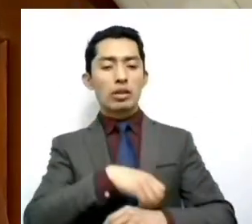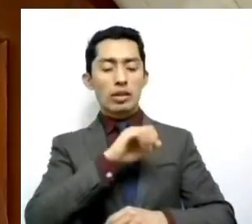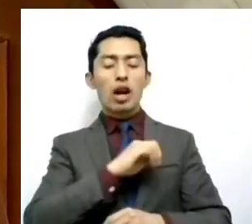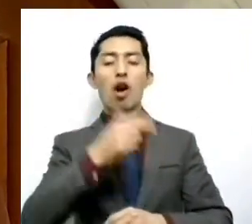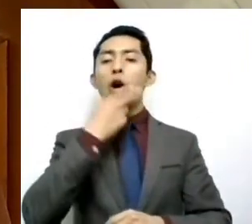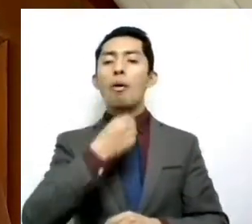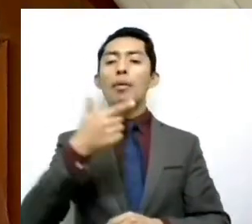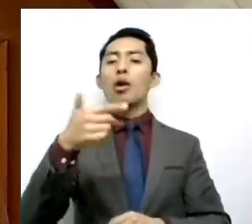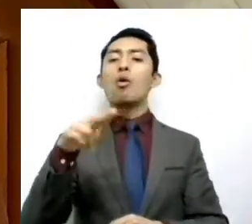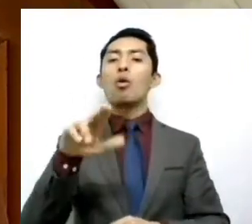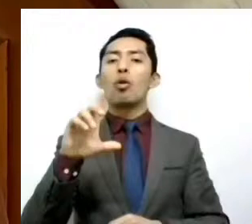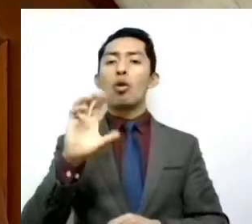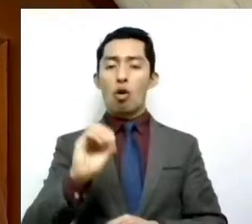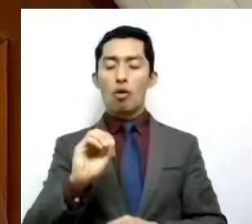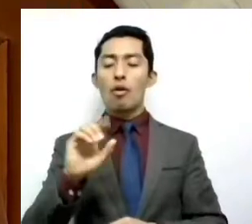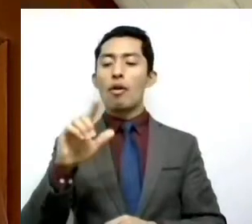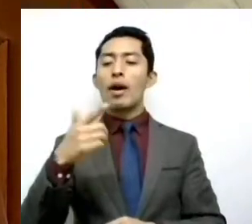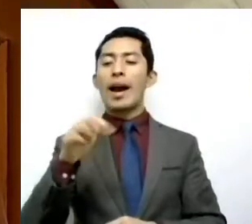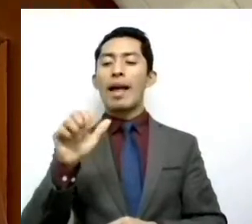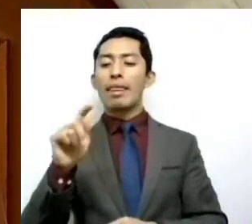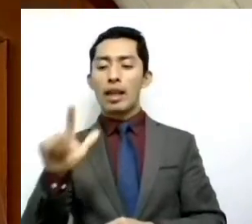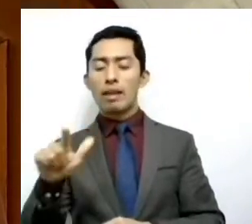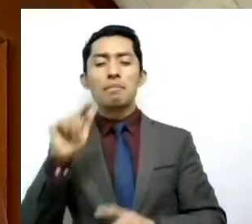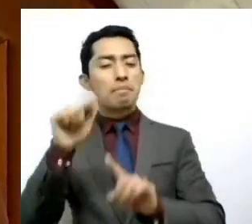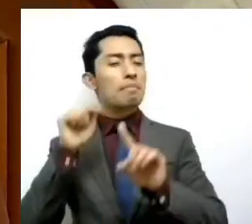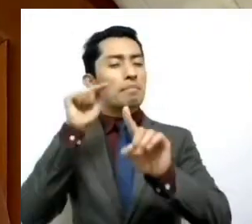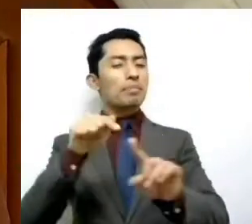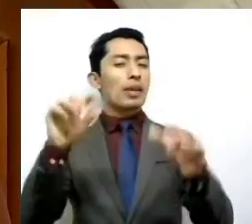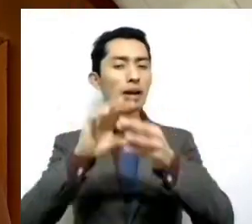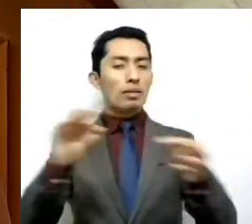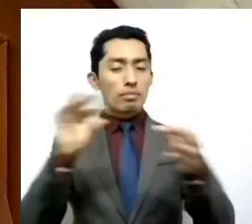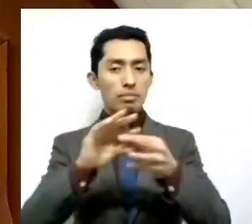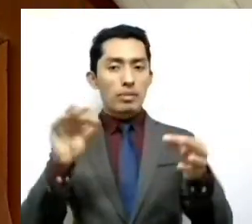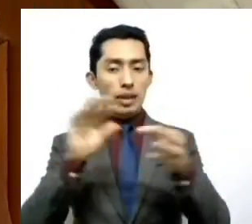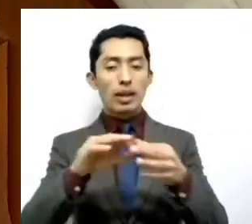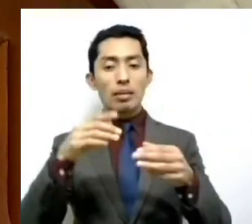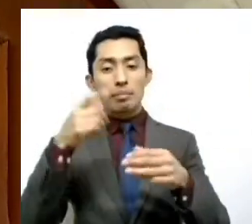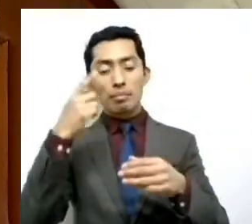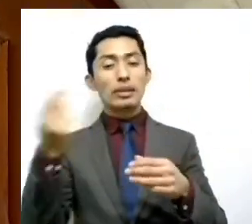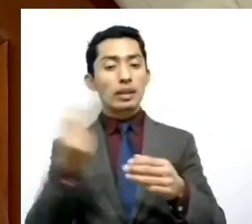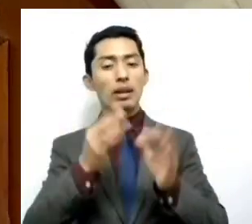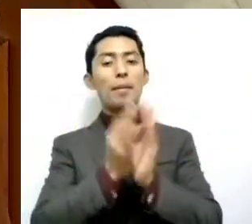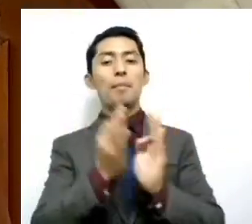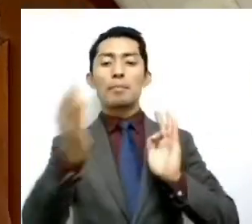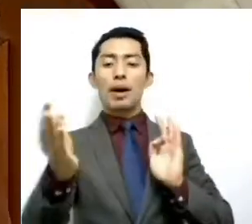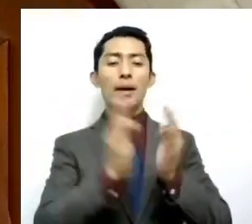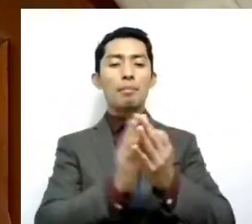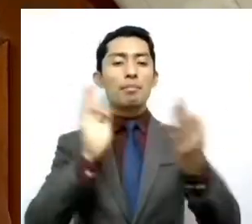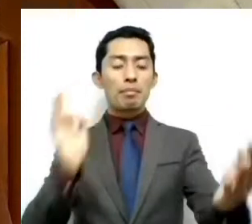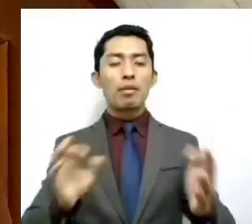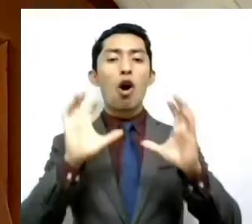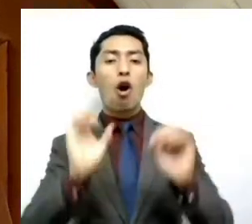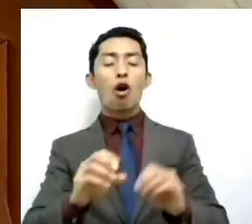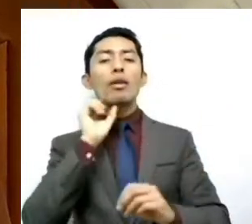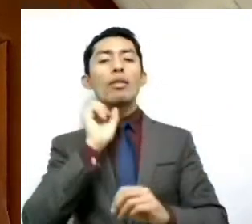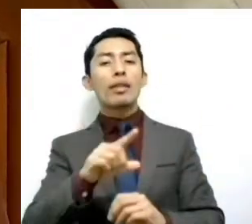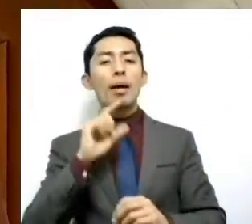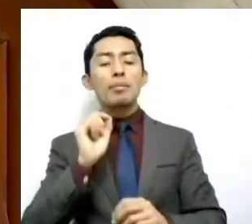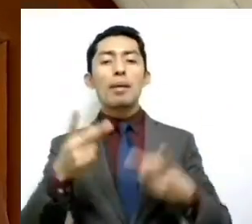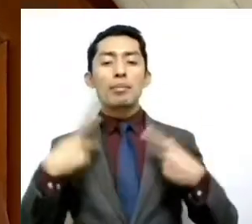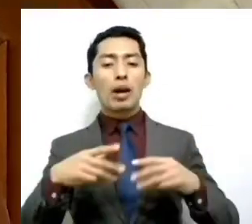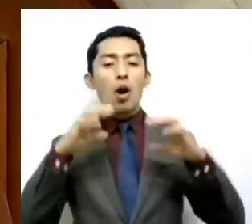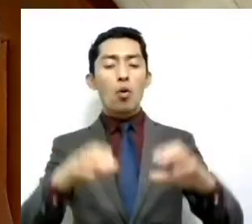Ramírez, puntualizó que las intervenciones de distanciamiento social o de sana distancia mediante